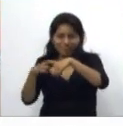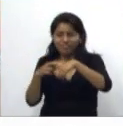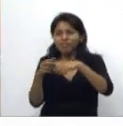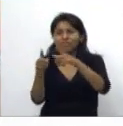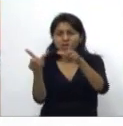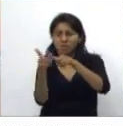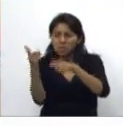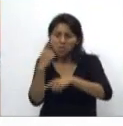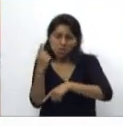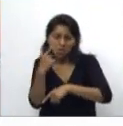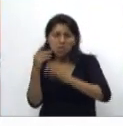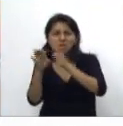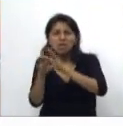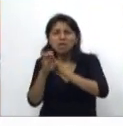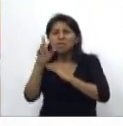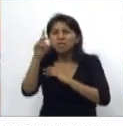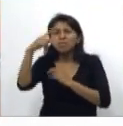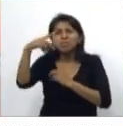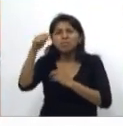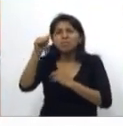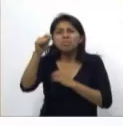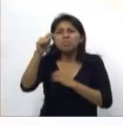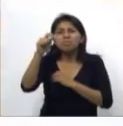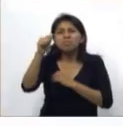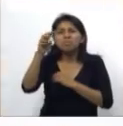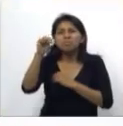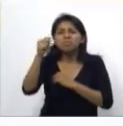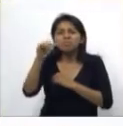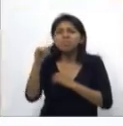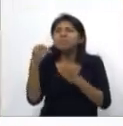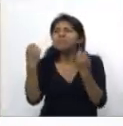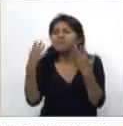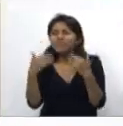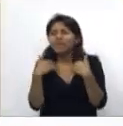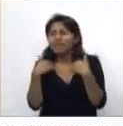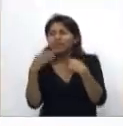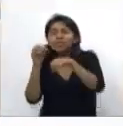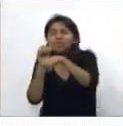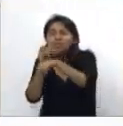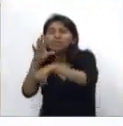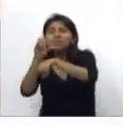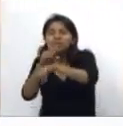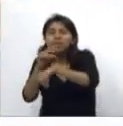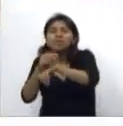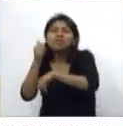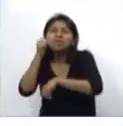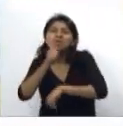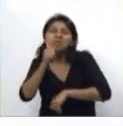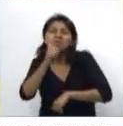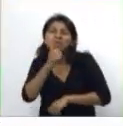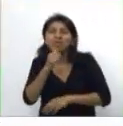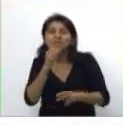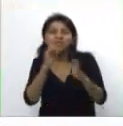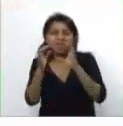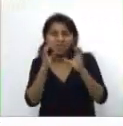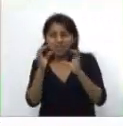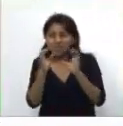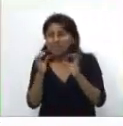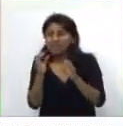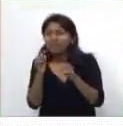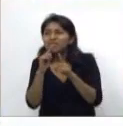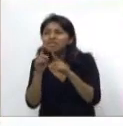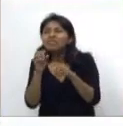que conocemos, como de Patacamaya, por ejemplo. Tengo ya una. El mensaje que Carla envía desde este medio de comunicación